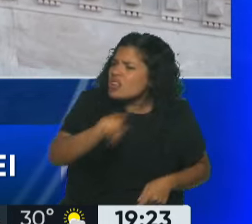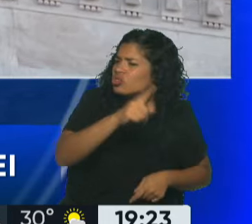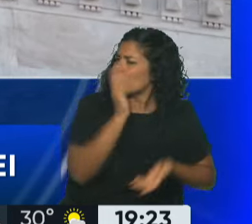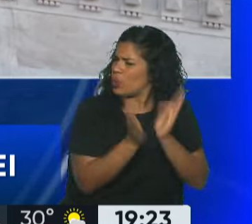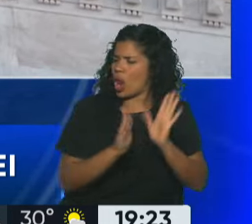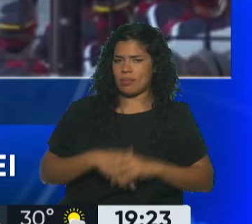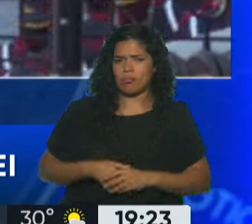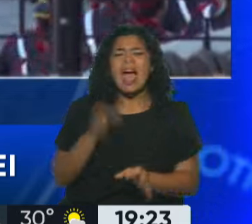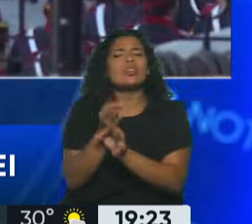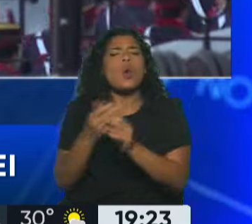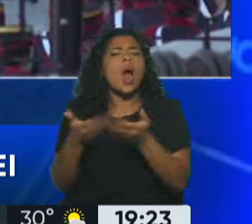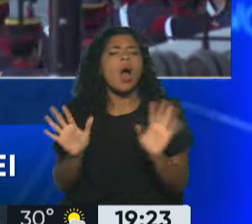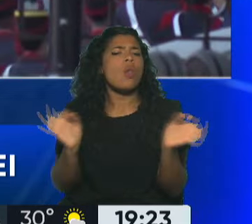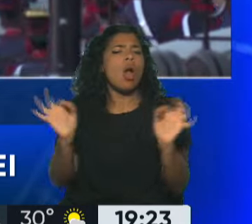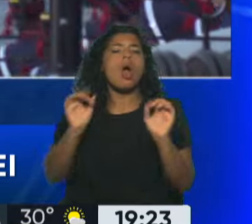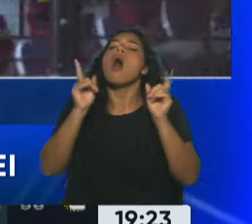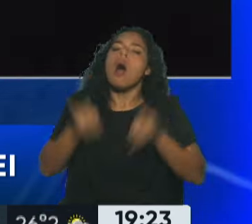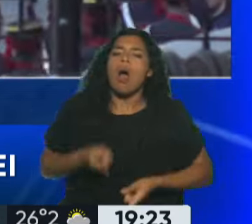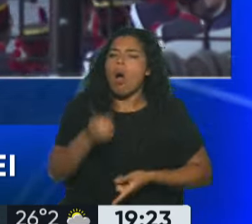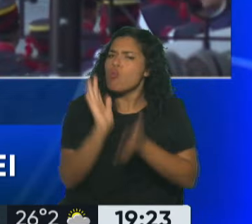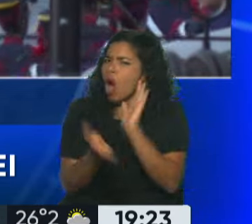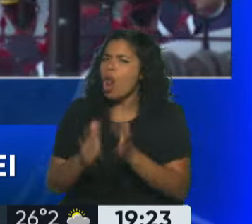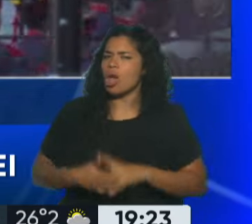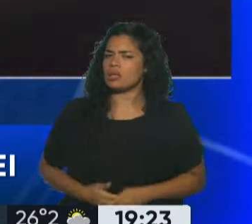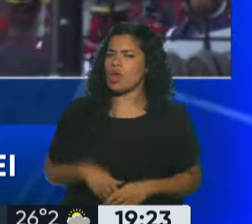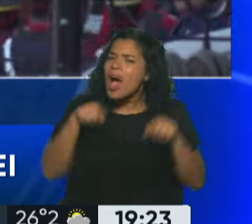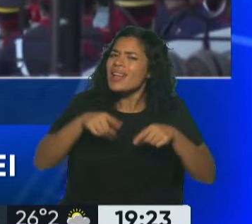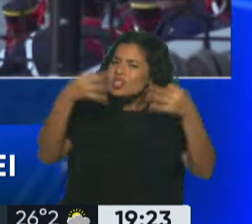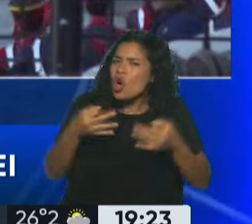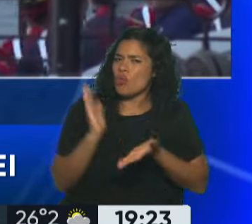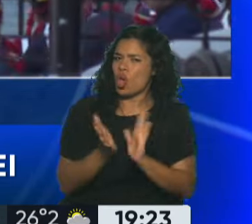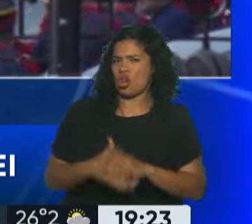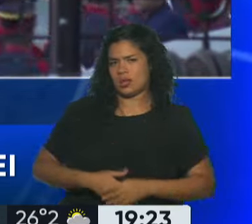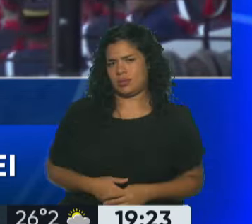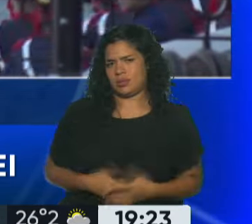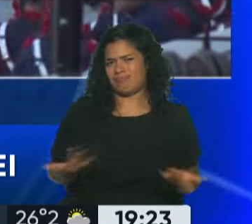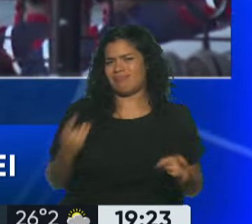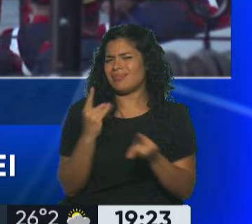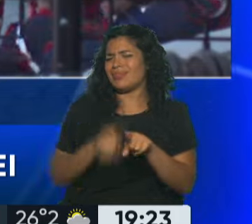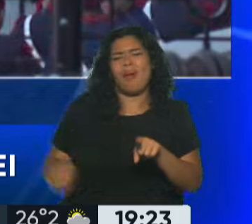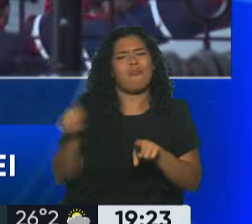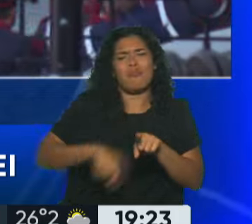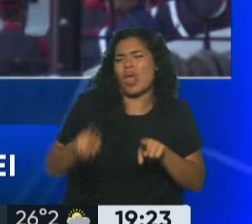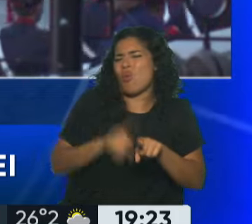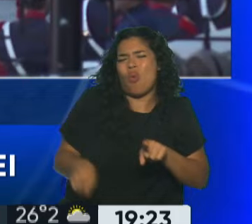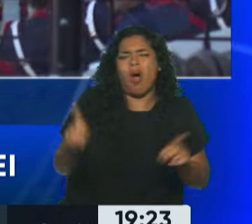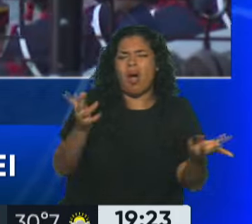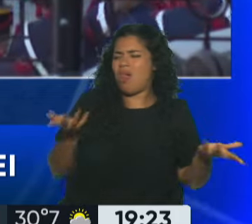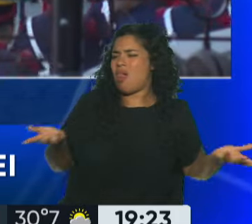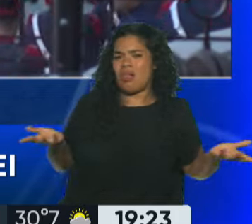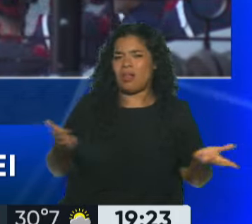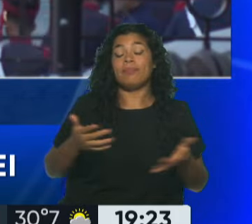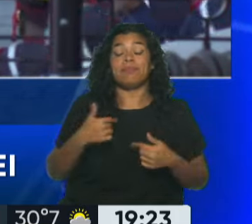escuelas que no se abren, eso es la mayor violencia que tenemos en la Argentina. Digo, y siempre se ubican desde el mismo lugar. Así que yo creo que